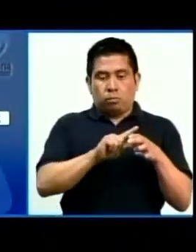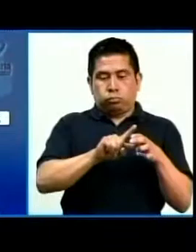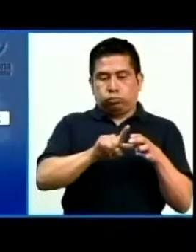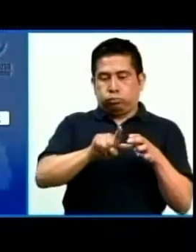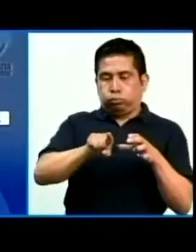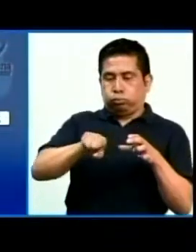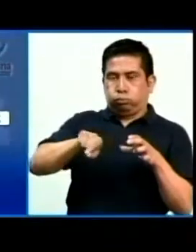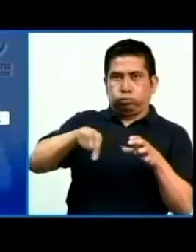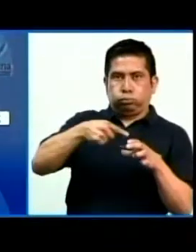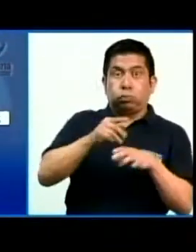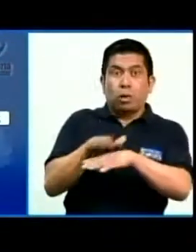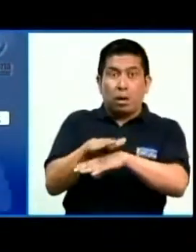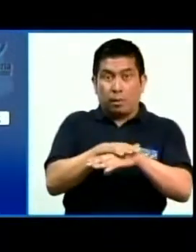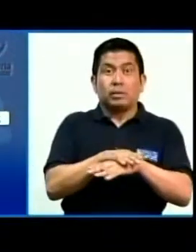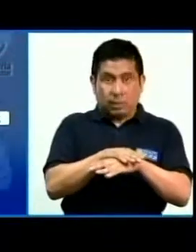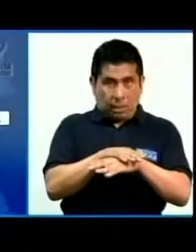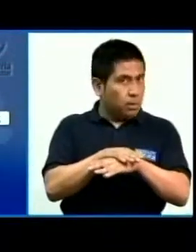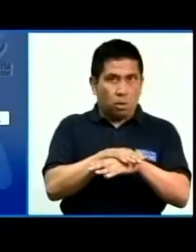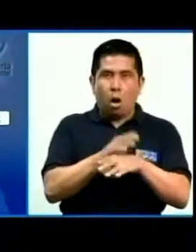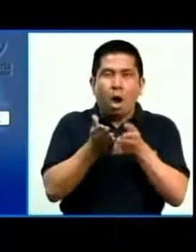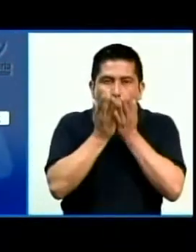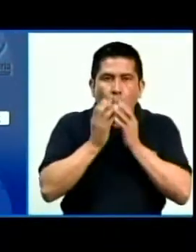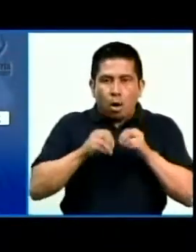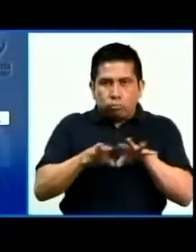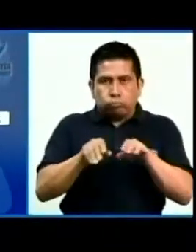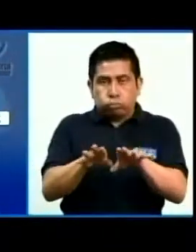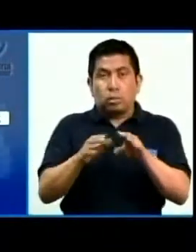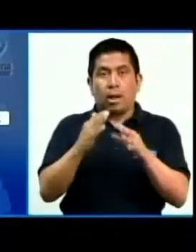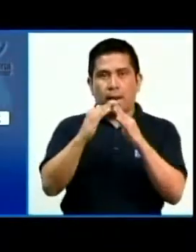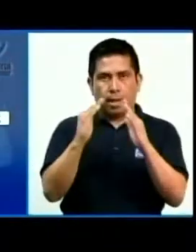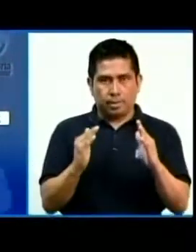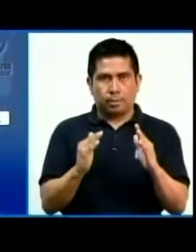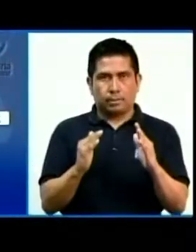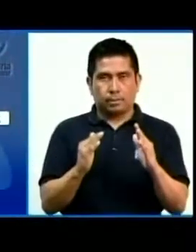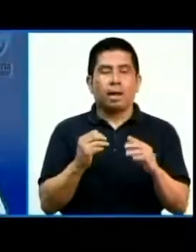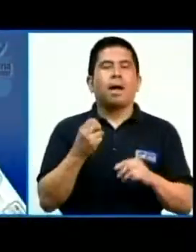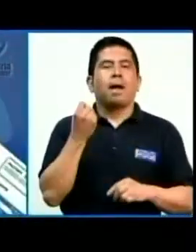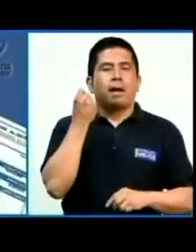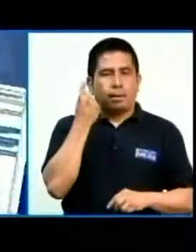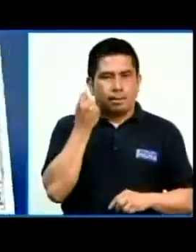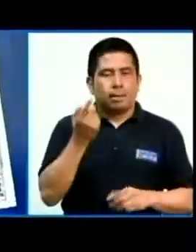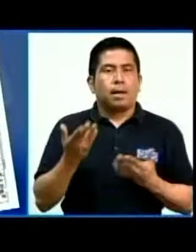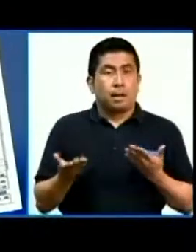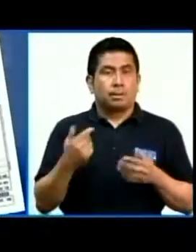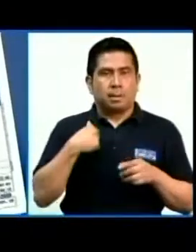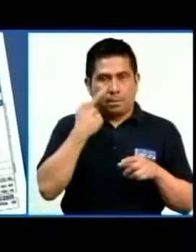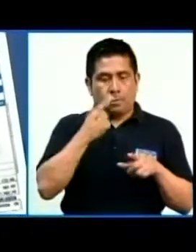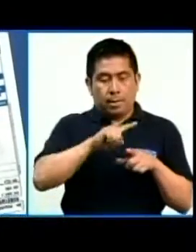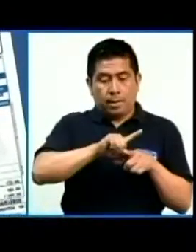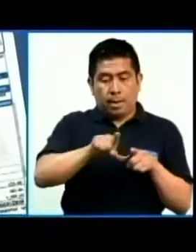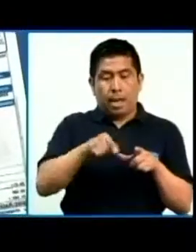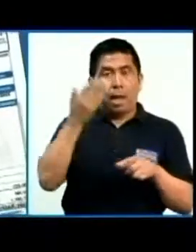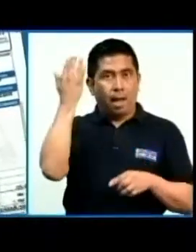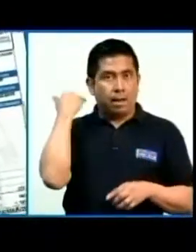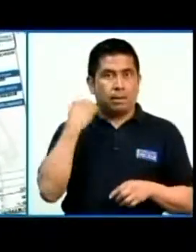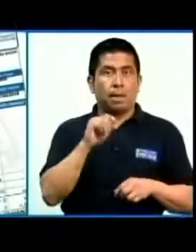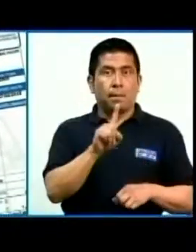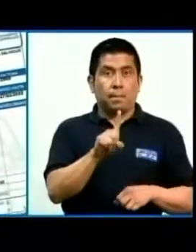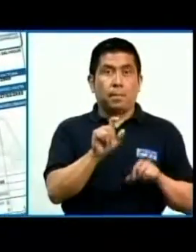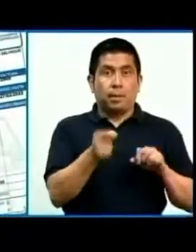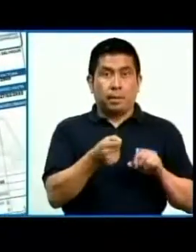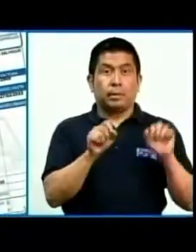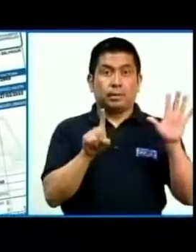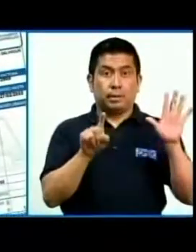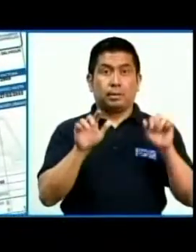de movimiento indica el flujo de agua que pasa por la cañería hacia la vivienda. Ah, bueno, la lectura anterior